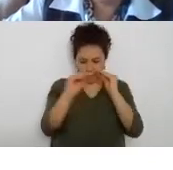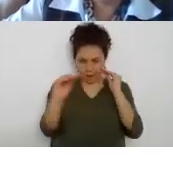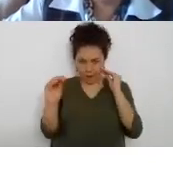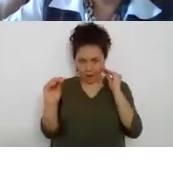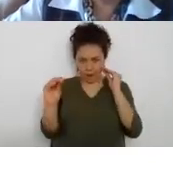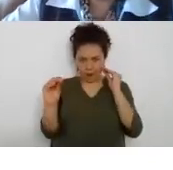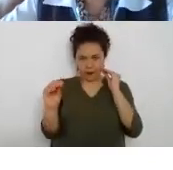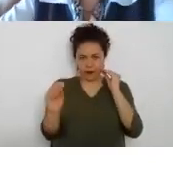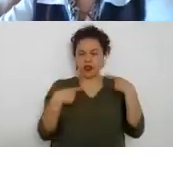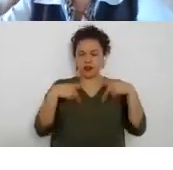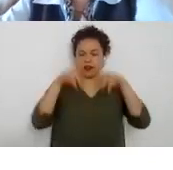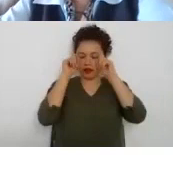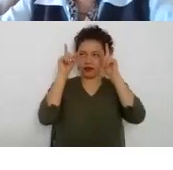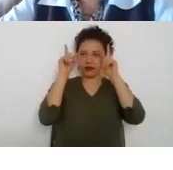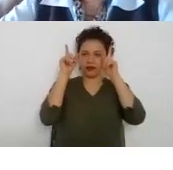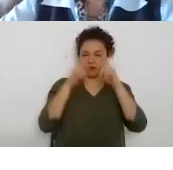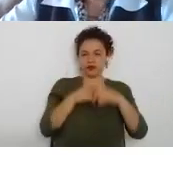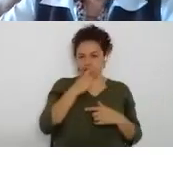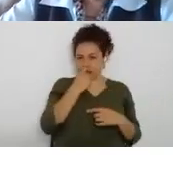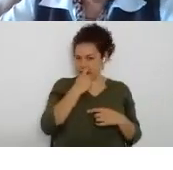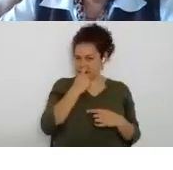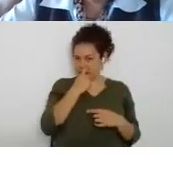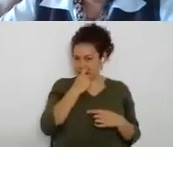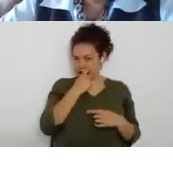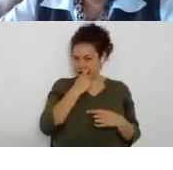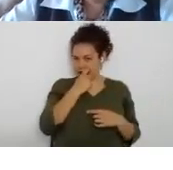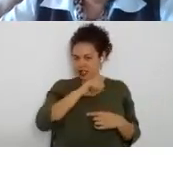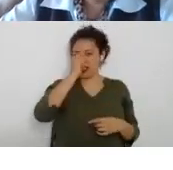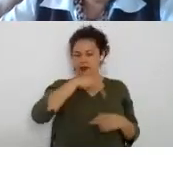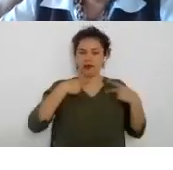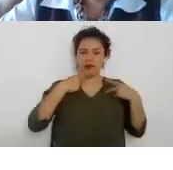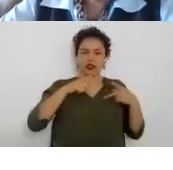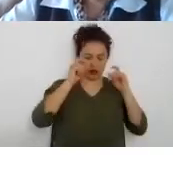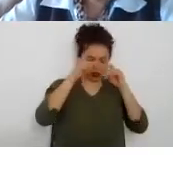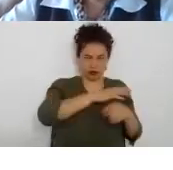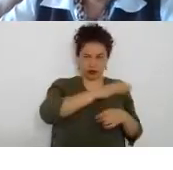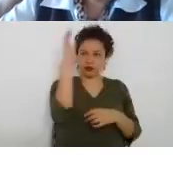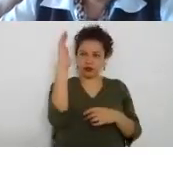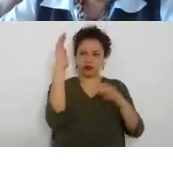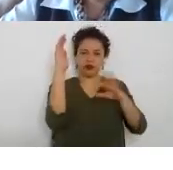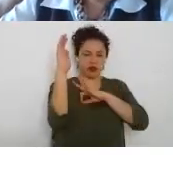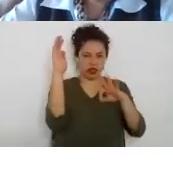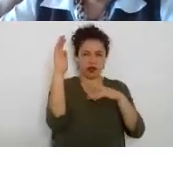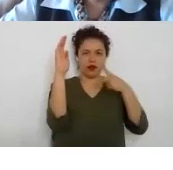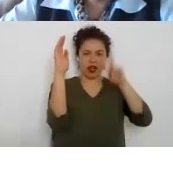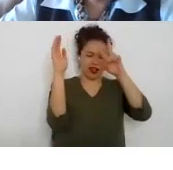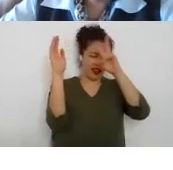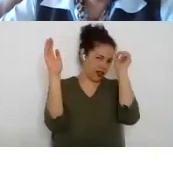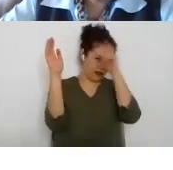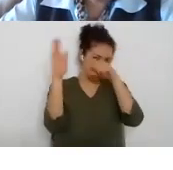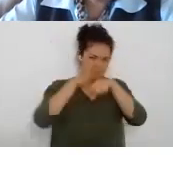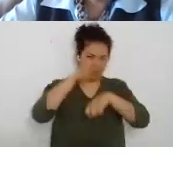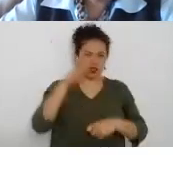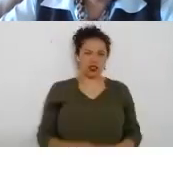está consciente, podremos también apoyarnos levantando la mano, pero aquí va a ser un poco más complicado. ¿Por qué?